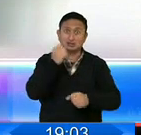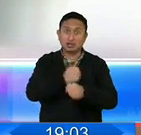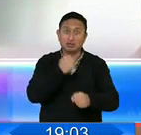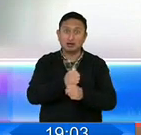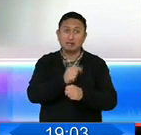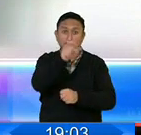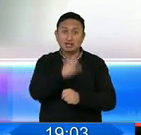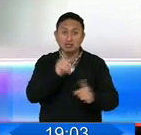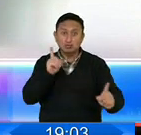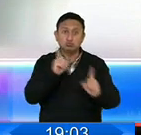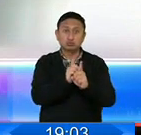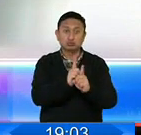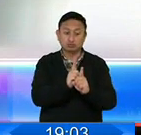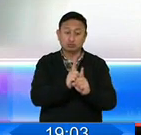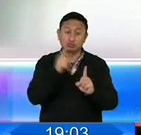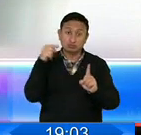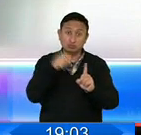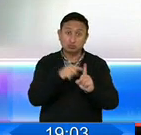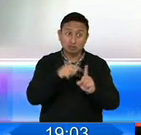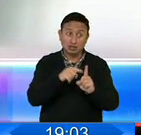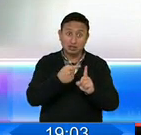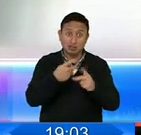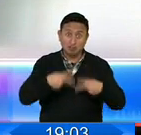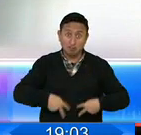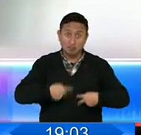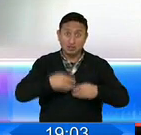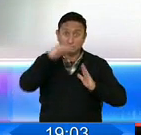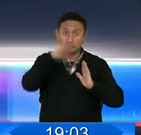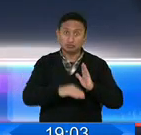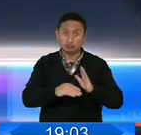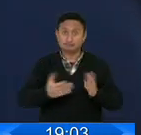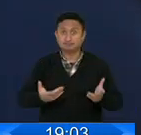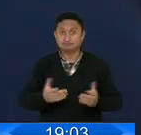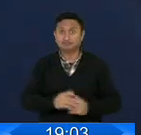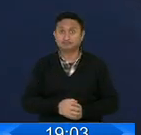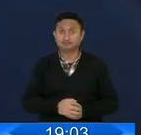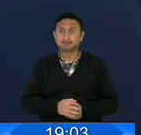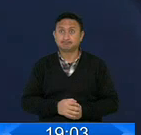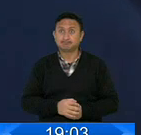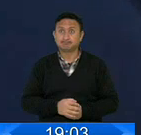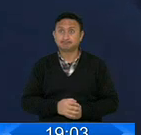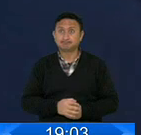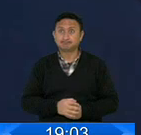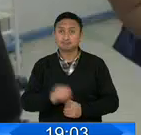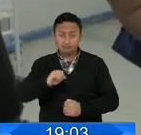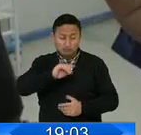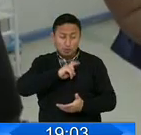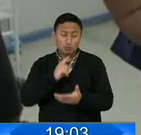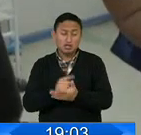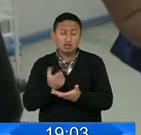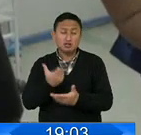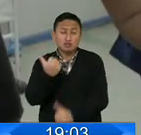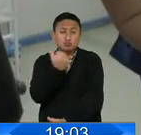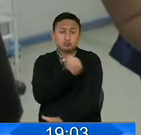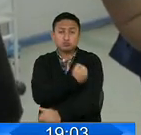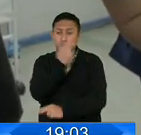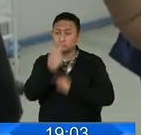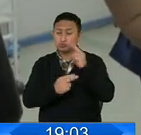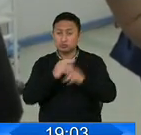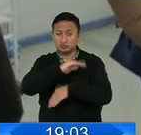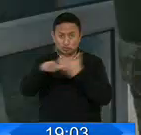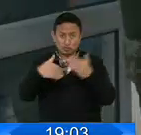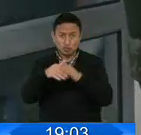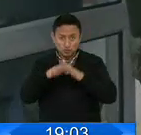las posibilidades de supervivencia disminuyen. Y concluyó diciendo que si bien la vacuna debe ser universal para todos los